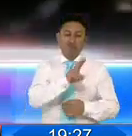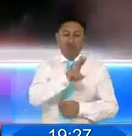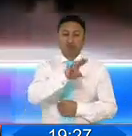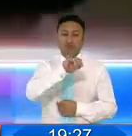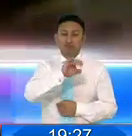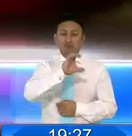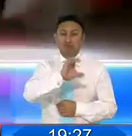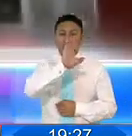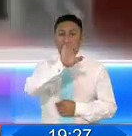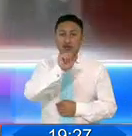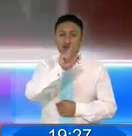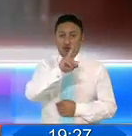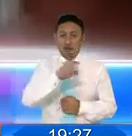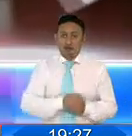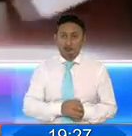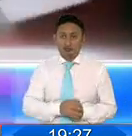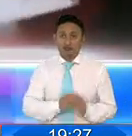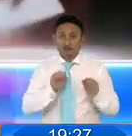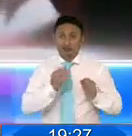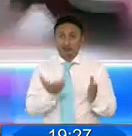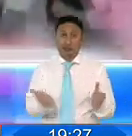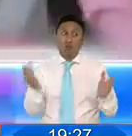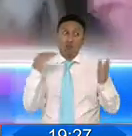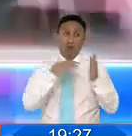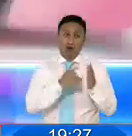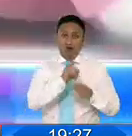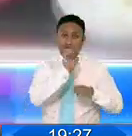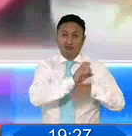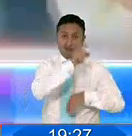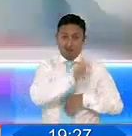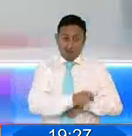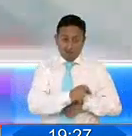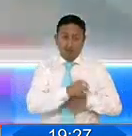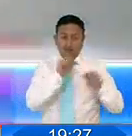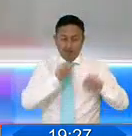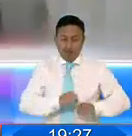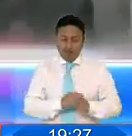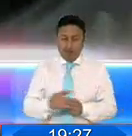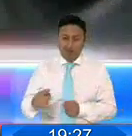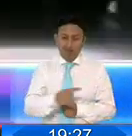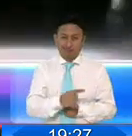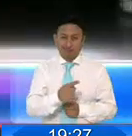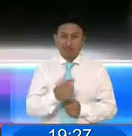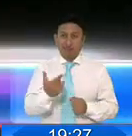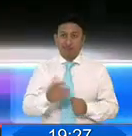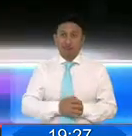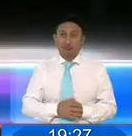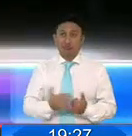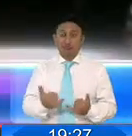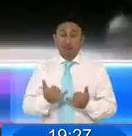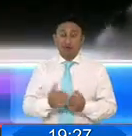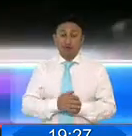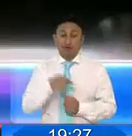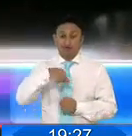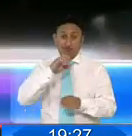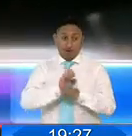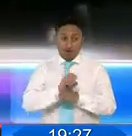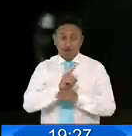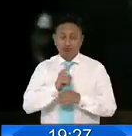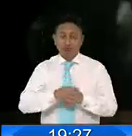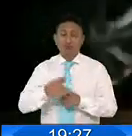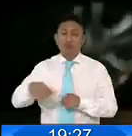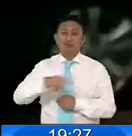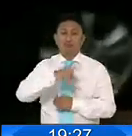Gálvez Gálvez. Pero nuevamente hace pocos días el ecuatoriano volvió a rozarse con la ley. Esta vez ya no fue en Ecuador, sino en